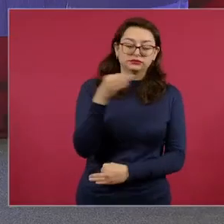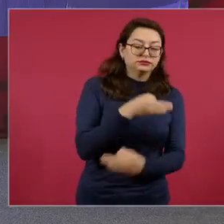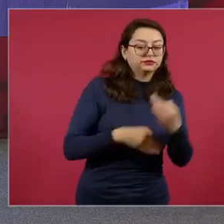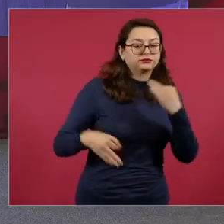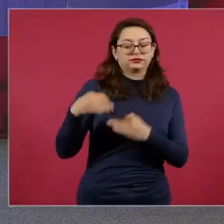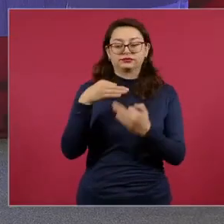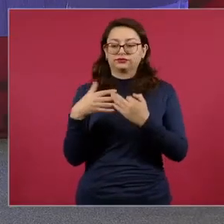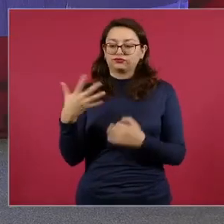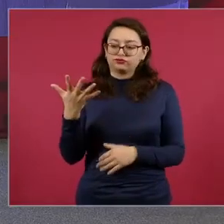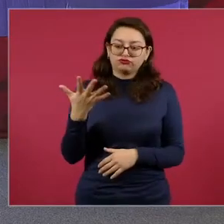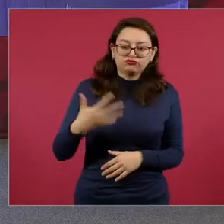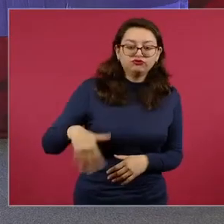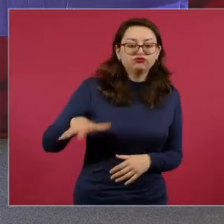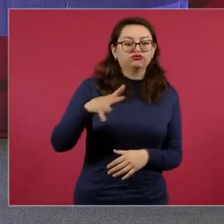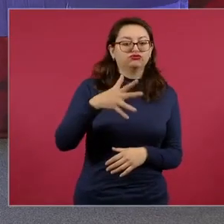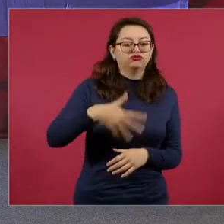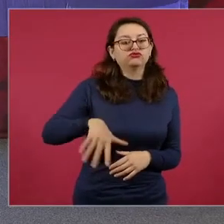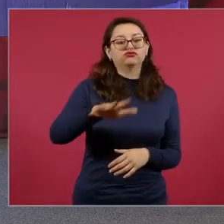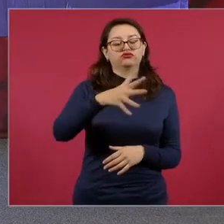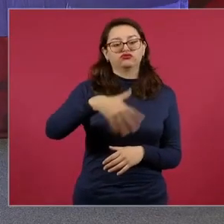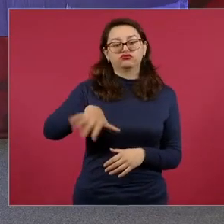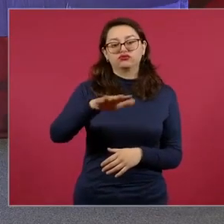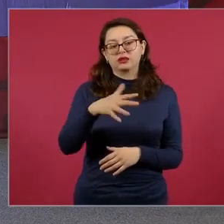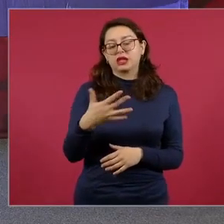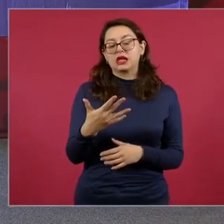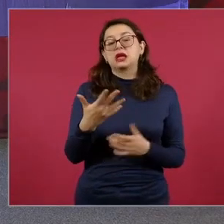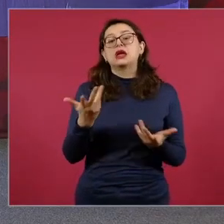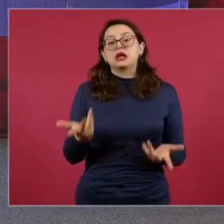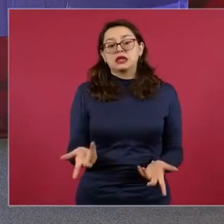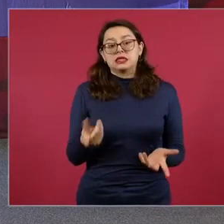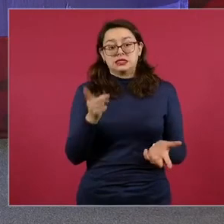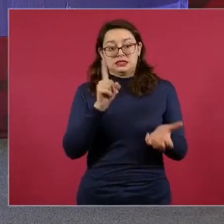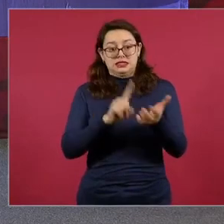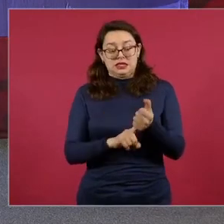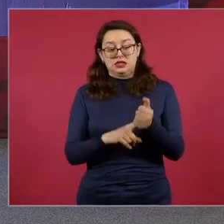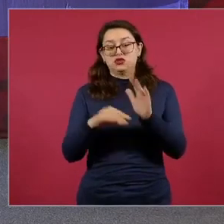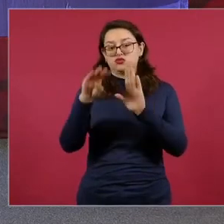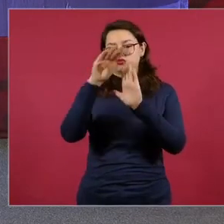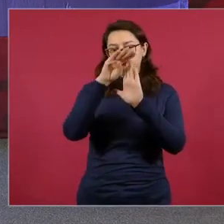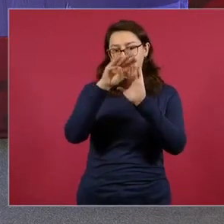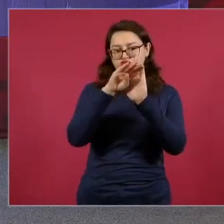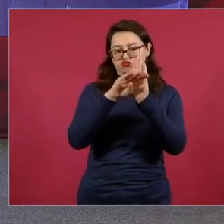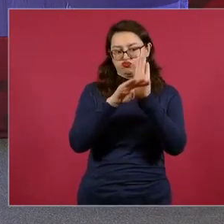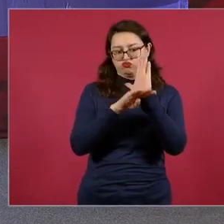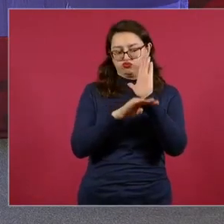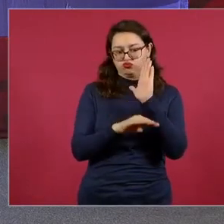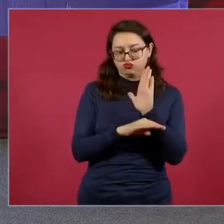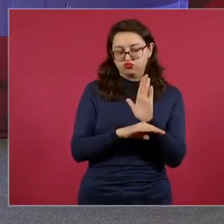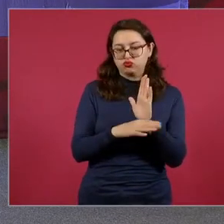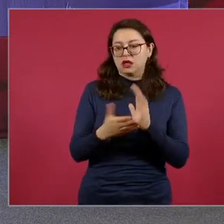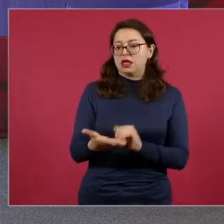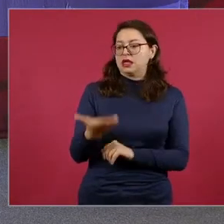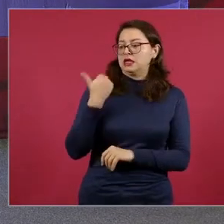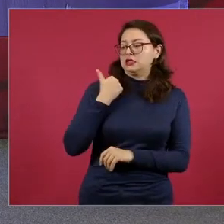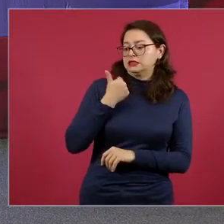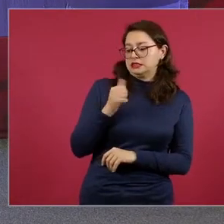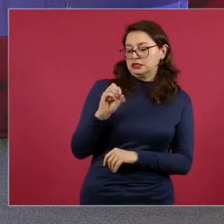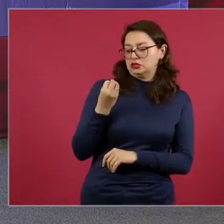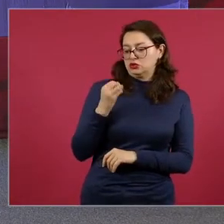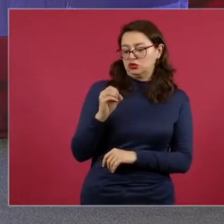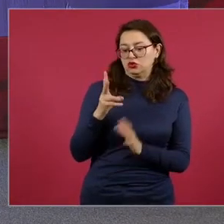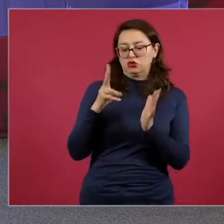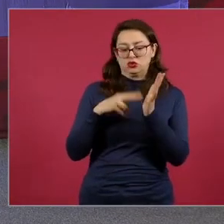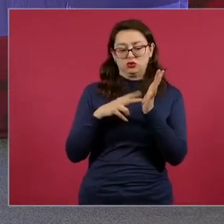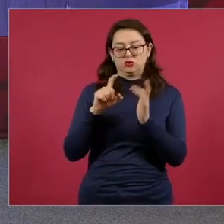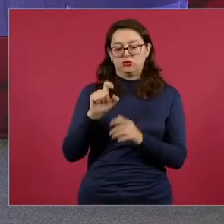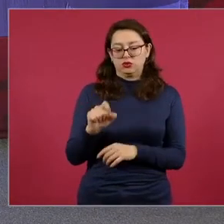de búsqueda definidas en el protocolo homologado de búsqueda. Este es un protocolo que fue aprobado el 6 de